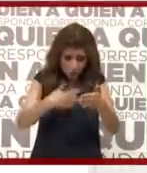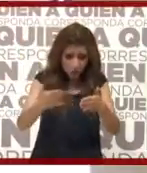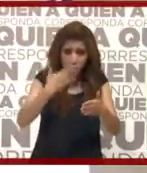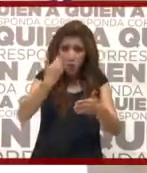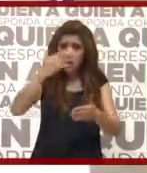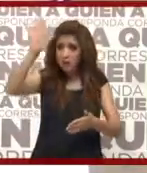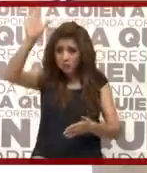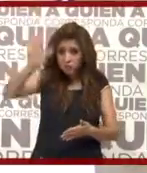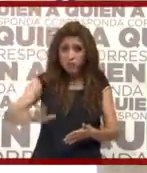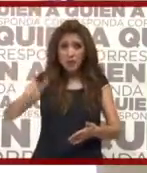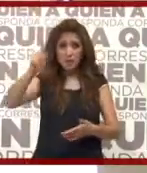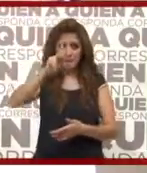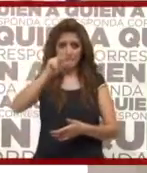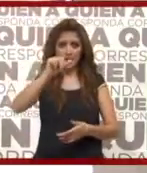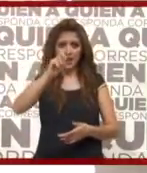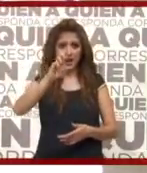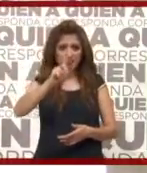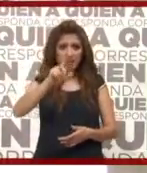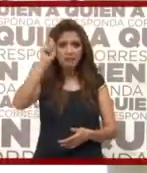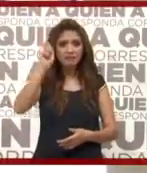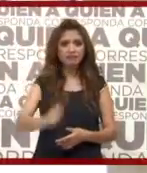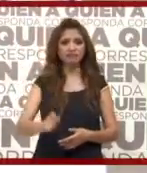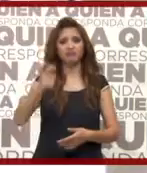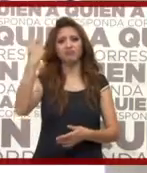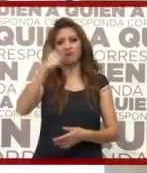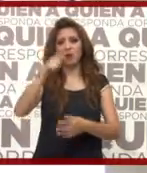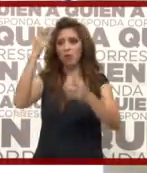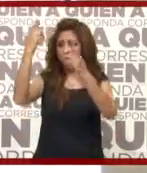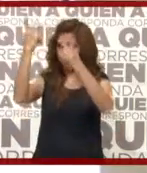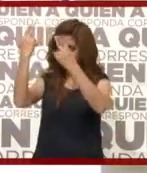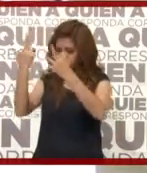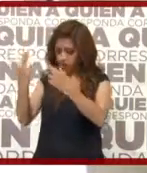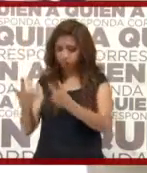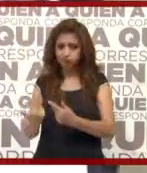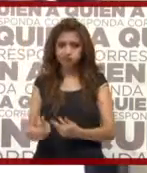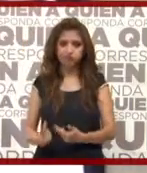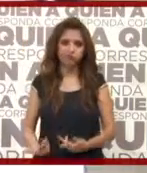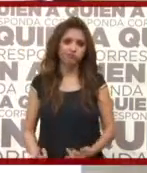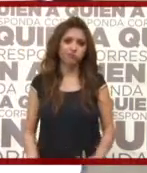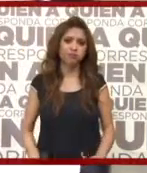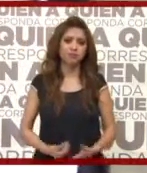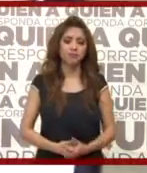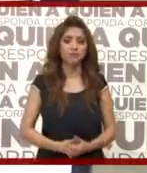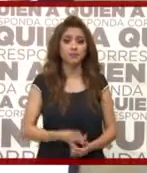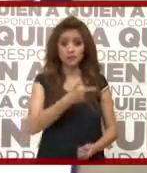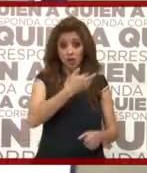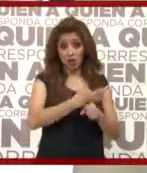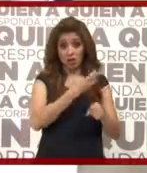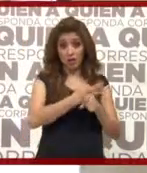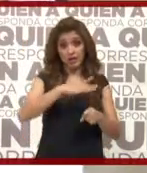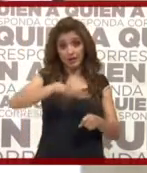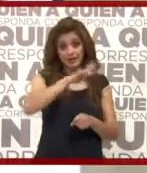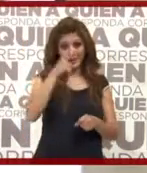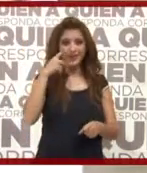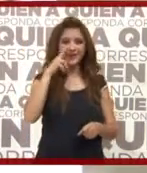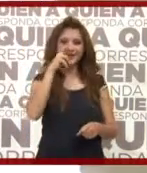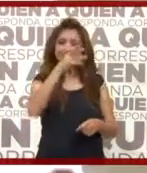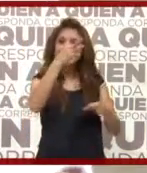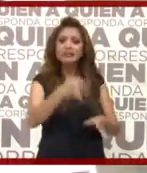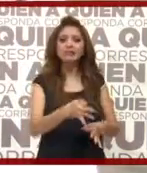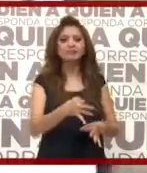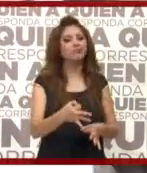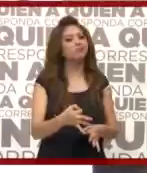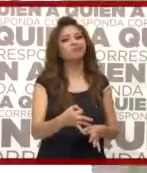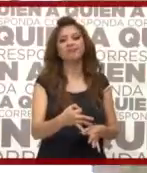repello, la pared, se podría decir, se está como cayendo, desmoronando. Y esta parte, si logran ver también, o sea,